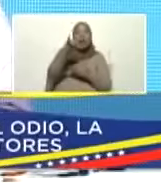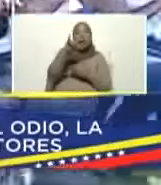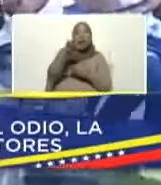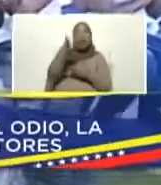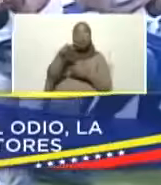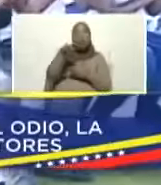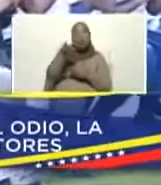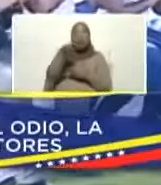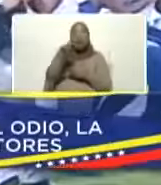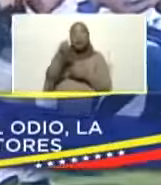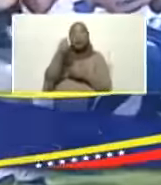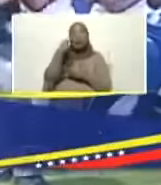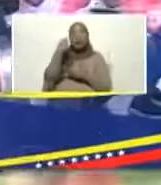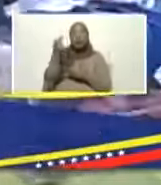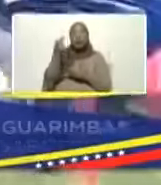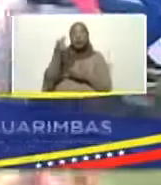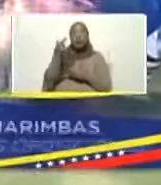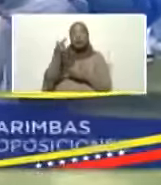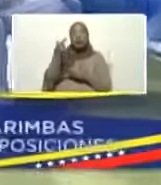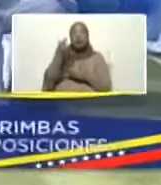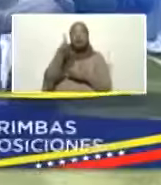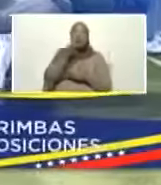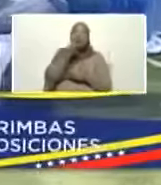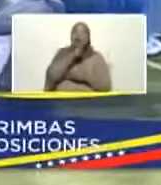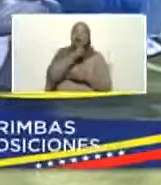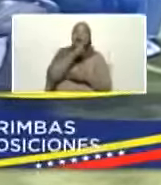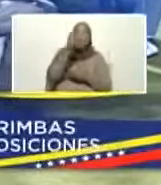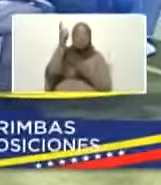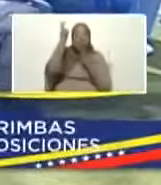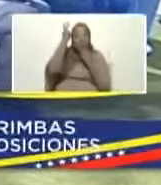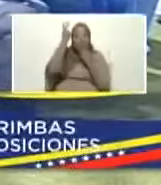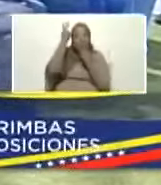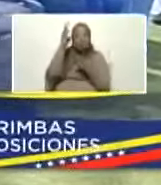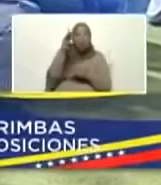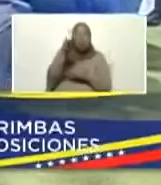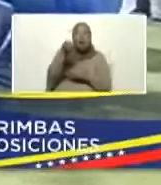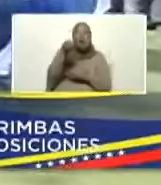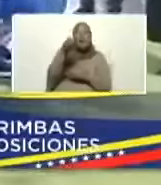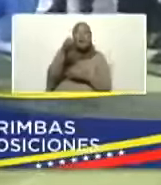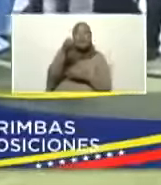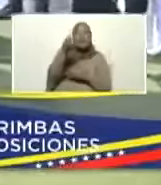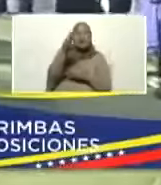Gente de Agua y de Morichales, Marcelino Pérez, Marcelino.